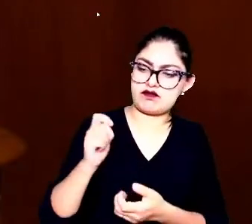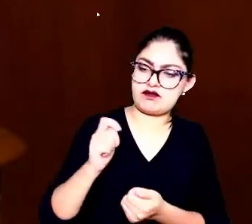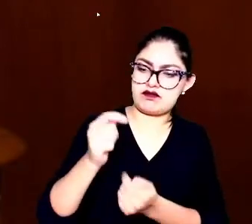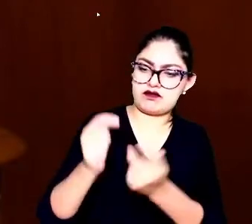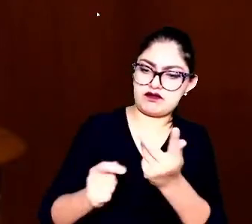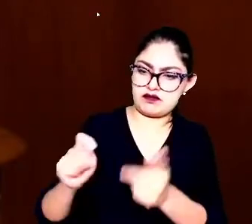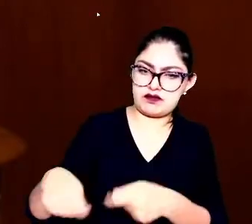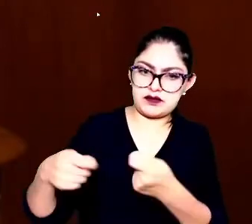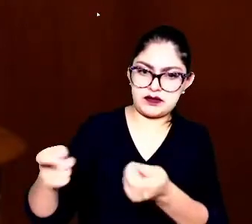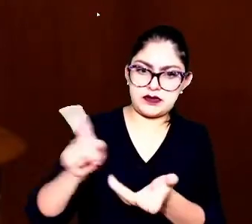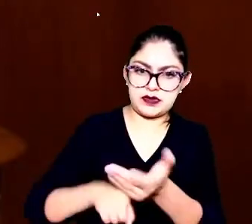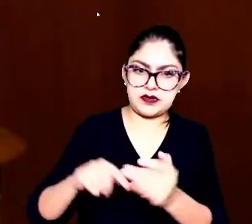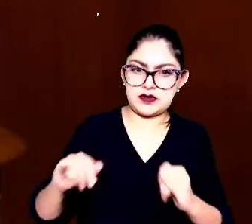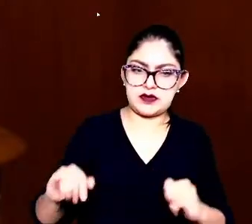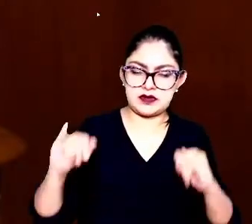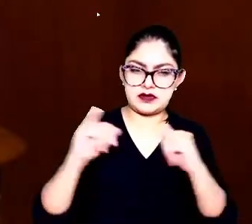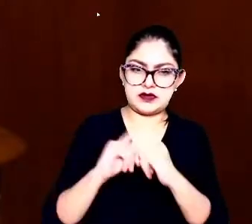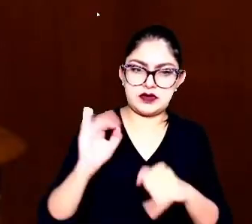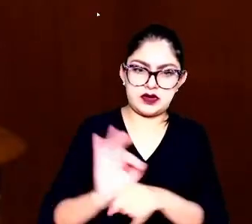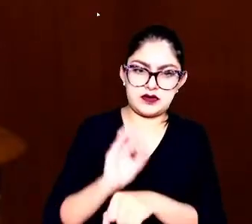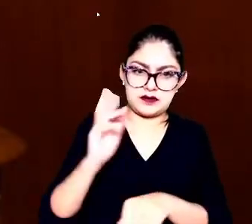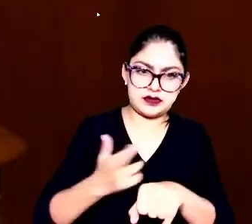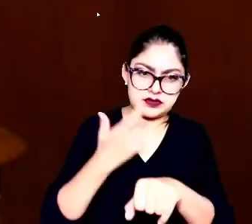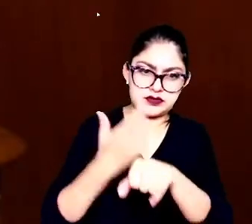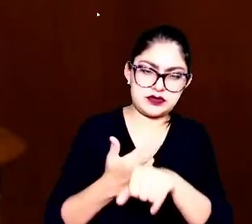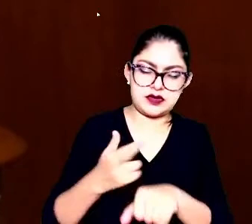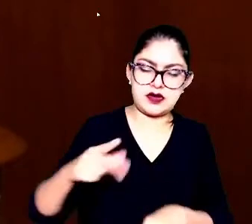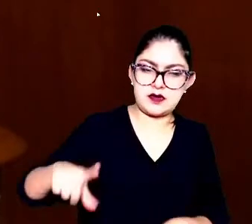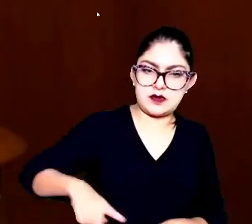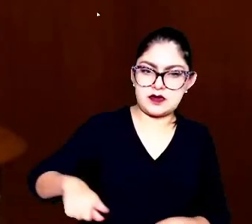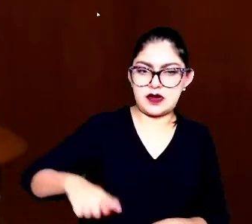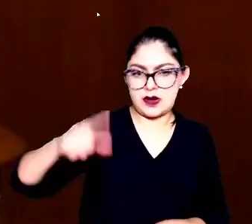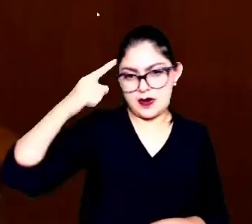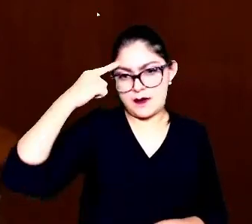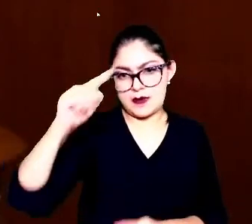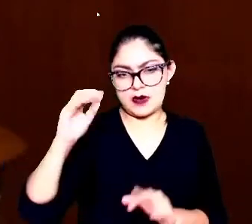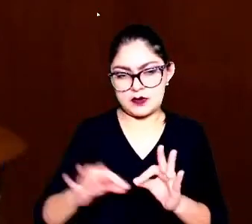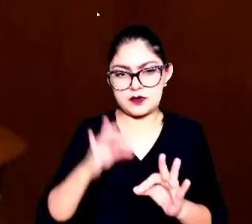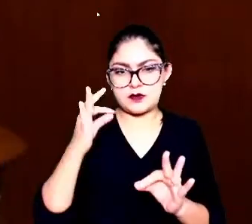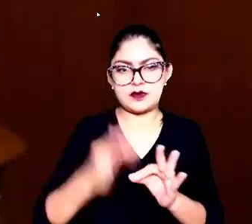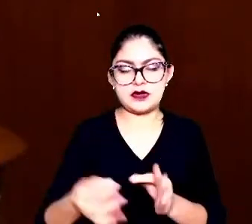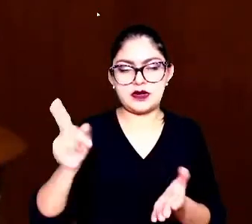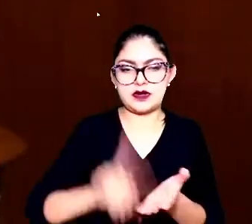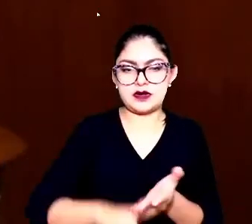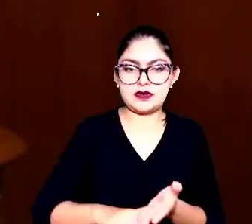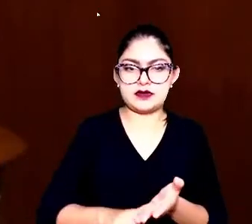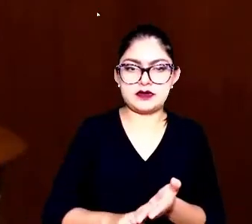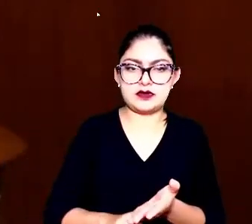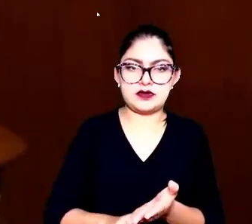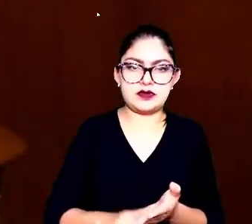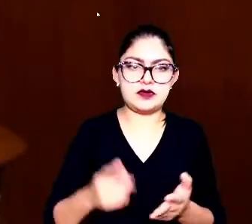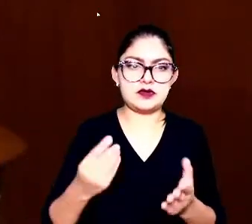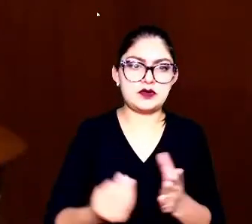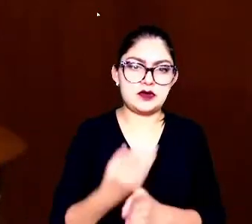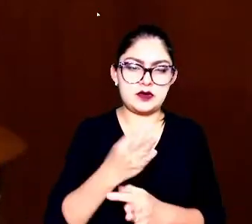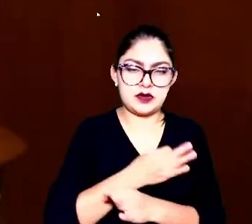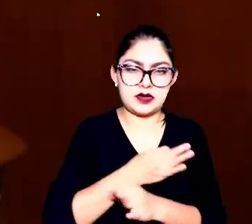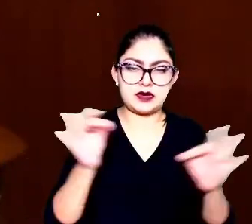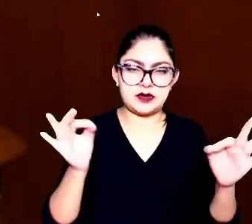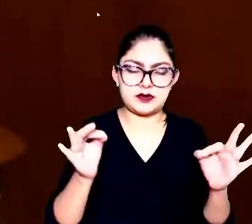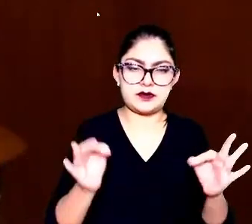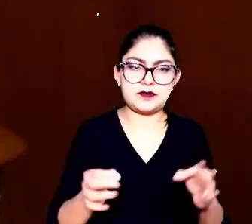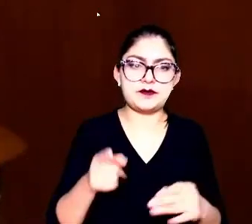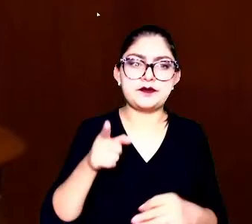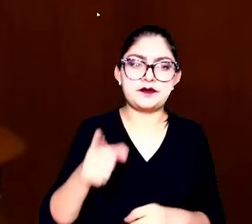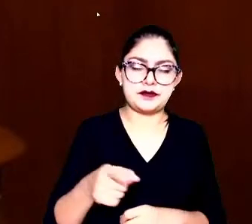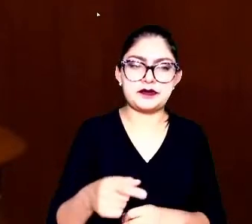defensoría pública para el cumplimiento del presente decreto lo tendrá por entendido el